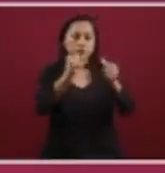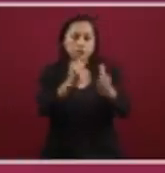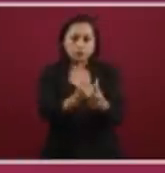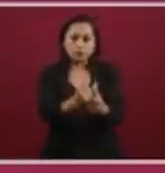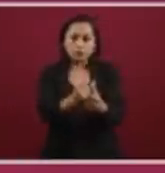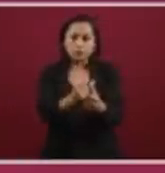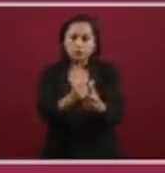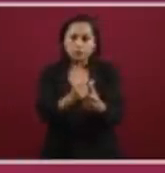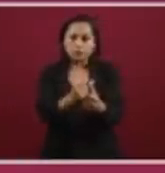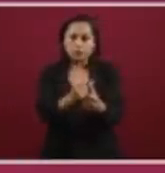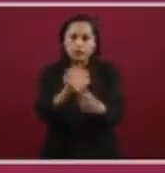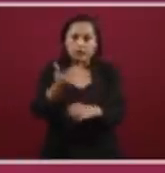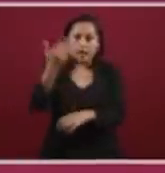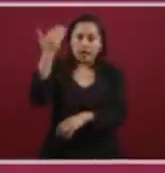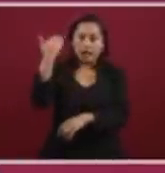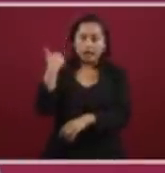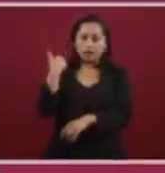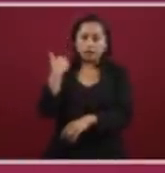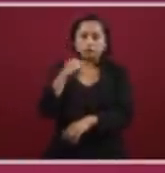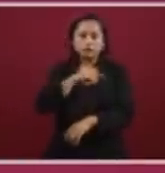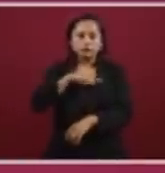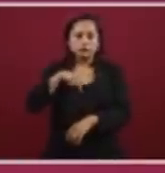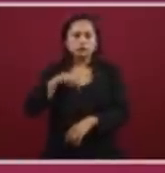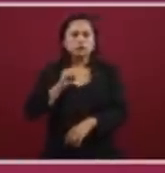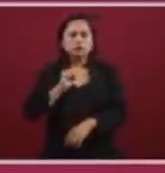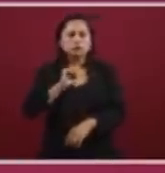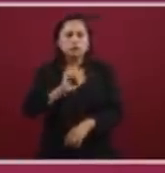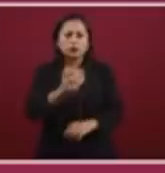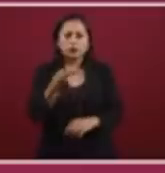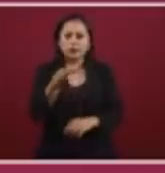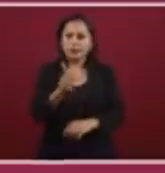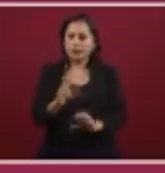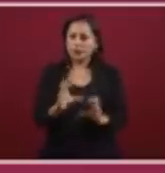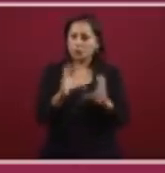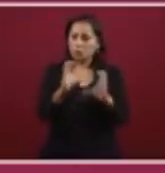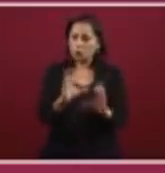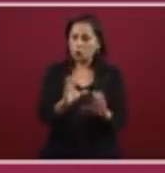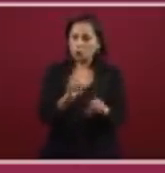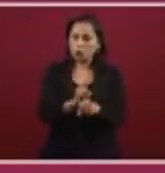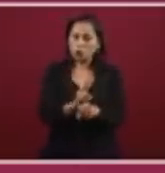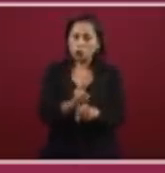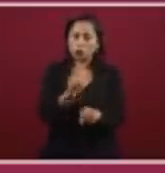y eso lo estamos cuidando porque si no no